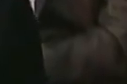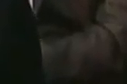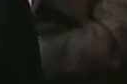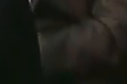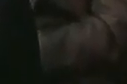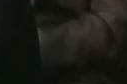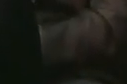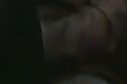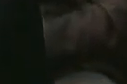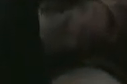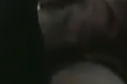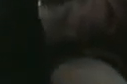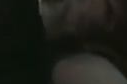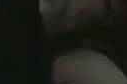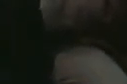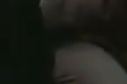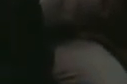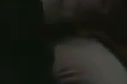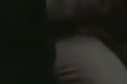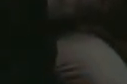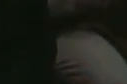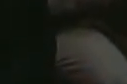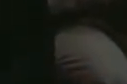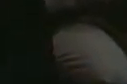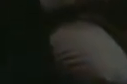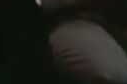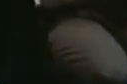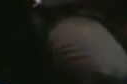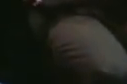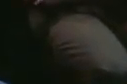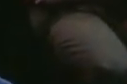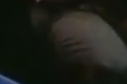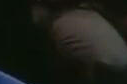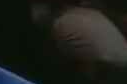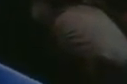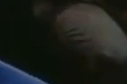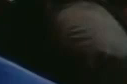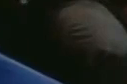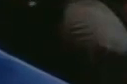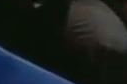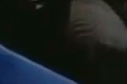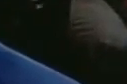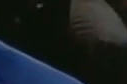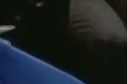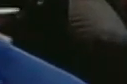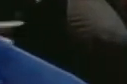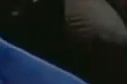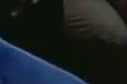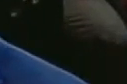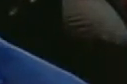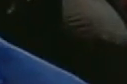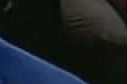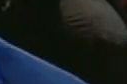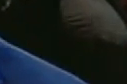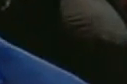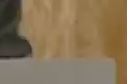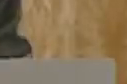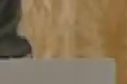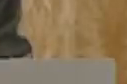entre nuestros gobiernos. Bueno, nosotros con acciones concretas en lo económico podemos